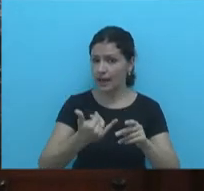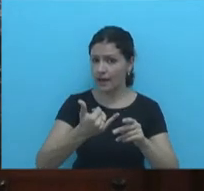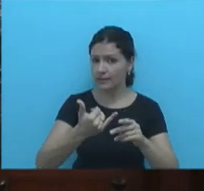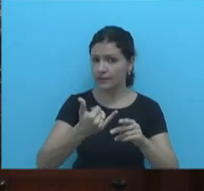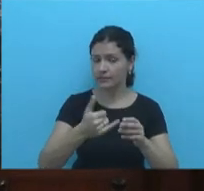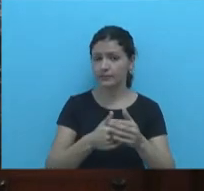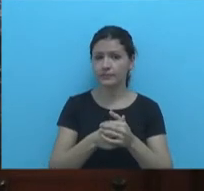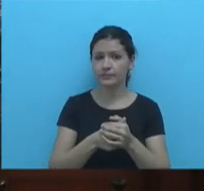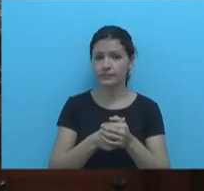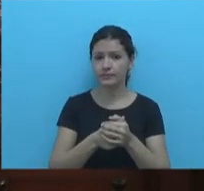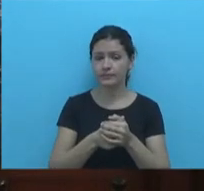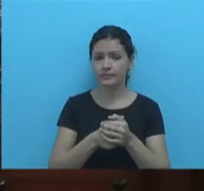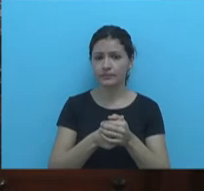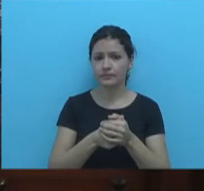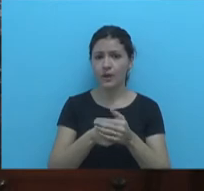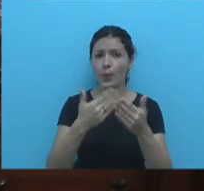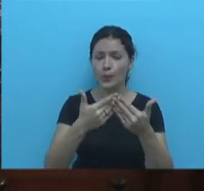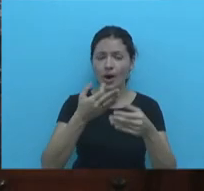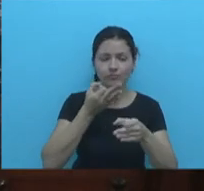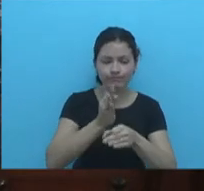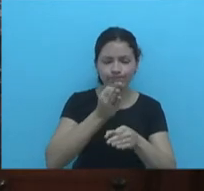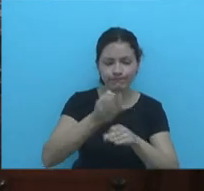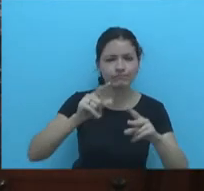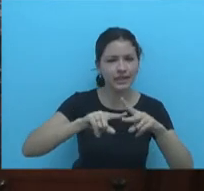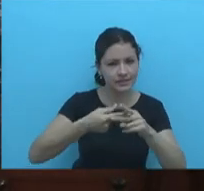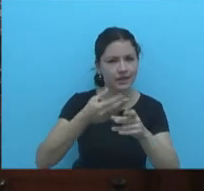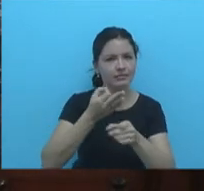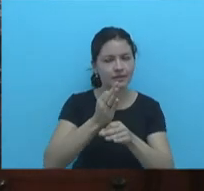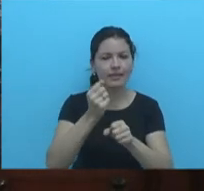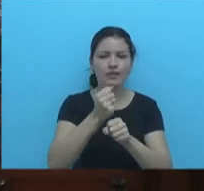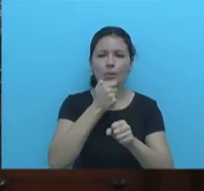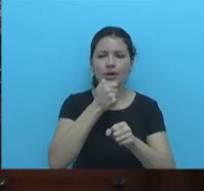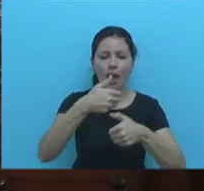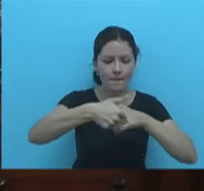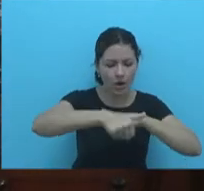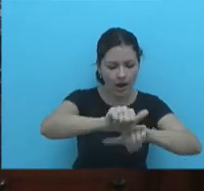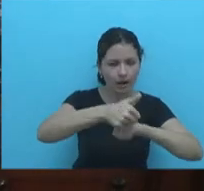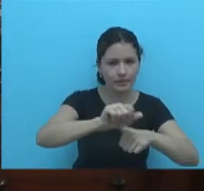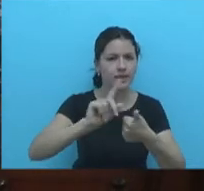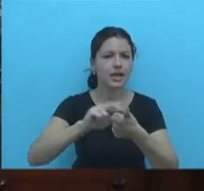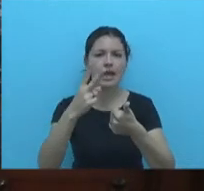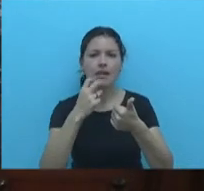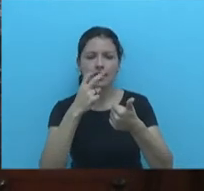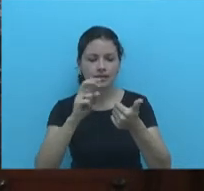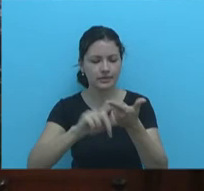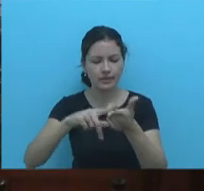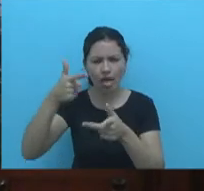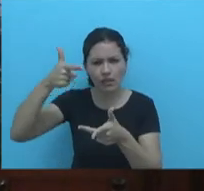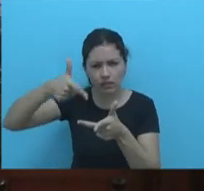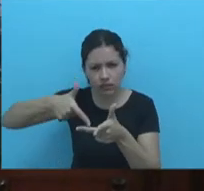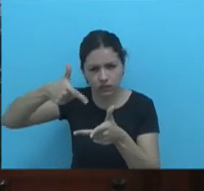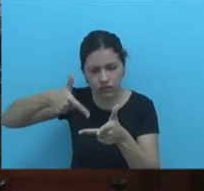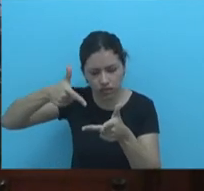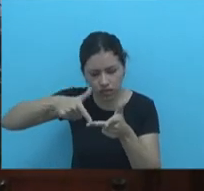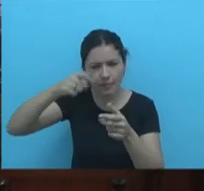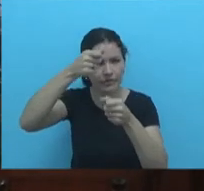y maquinaria para realizar dichos cursos de capacitación en rubros tales como carpintería, electricidad, soldadura, etcétera, con el fin de brindar